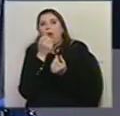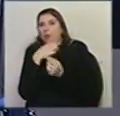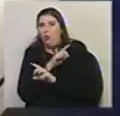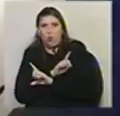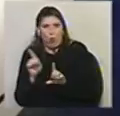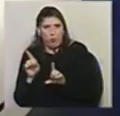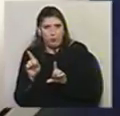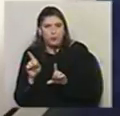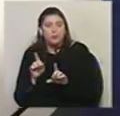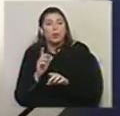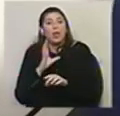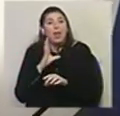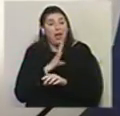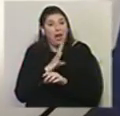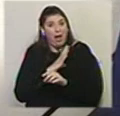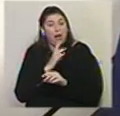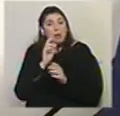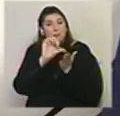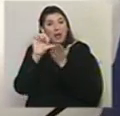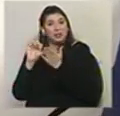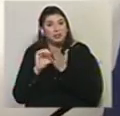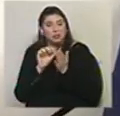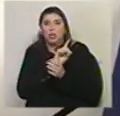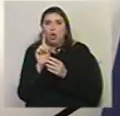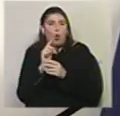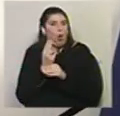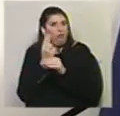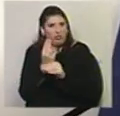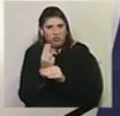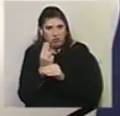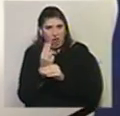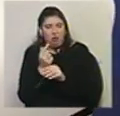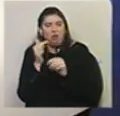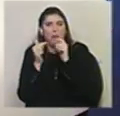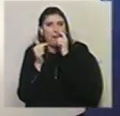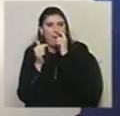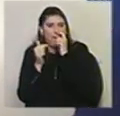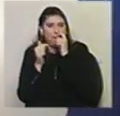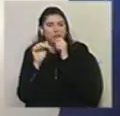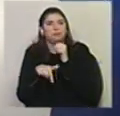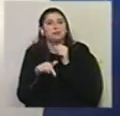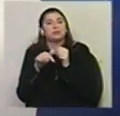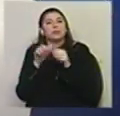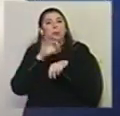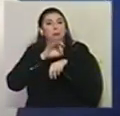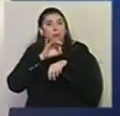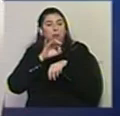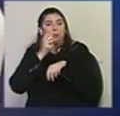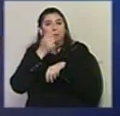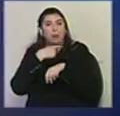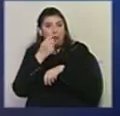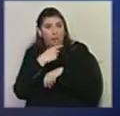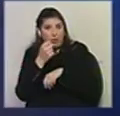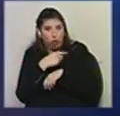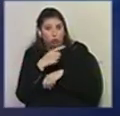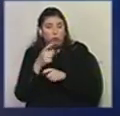incluso no habilitan los medicamentos, no sé cuál es la situación hoy, no los habilitan para su